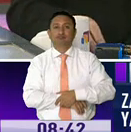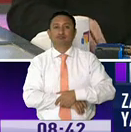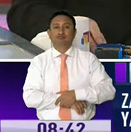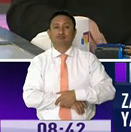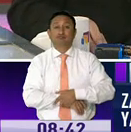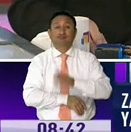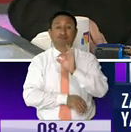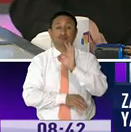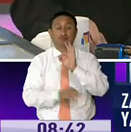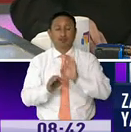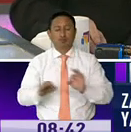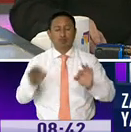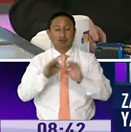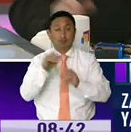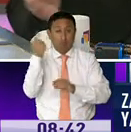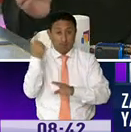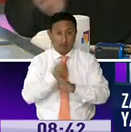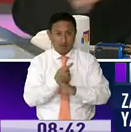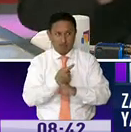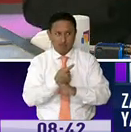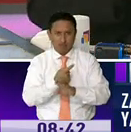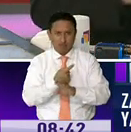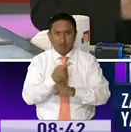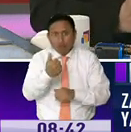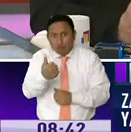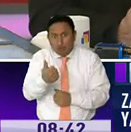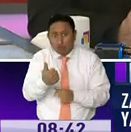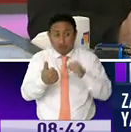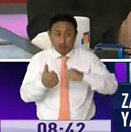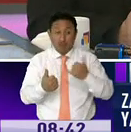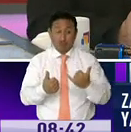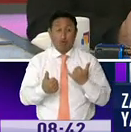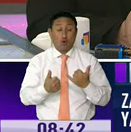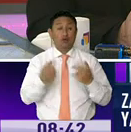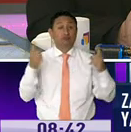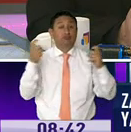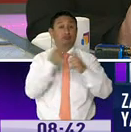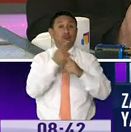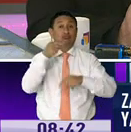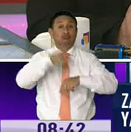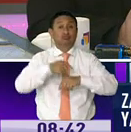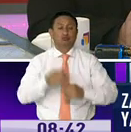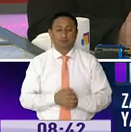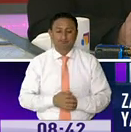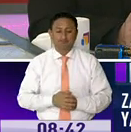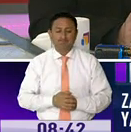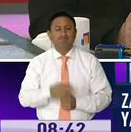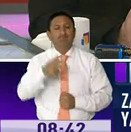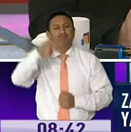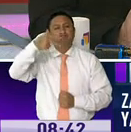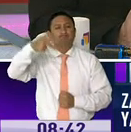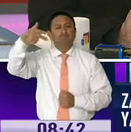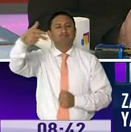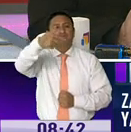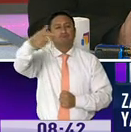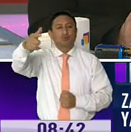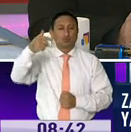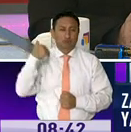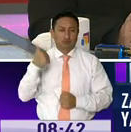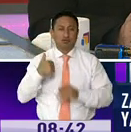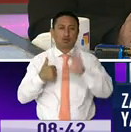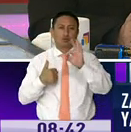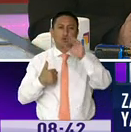dice. A la primera estamos seguros que eso se debe hacer. El país vive momentos complicados. Las cámaras de videovigilancia que tiene el